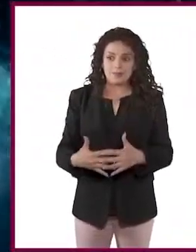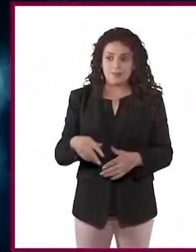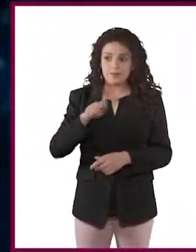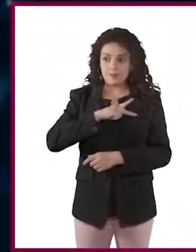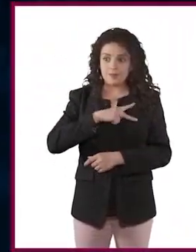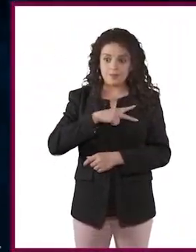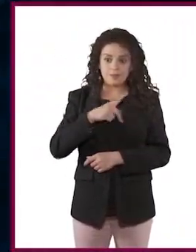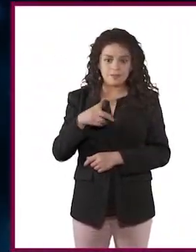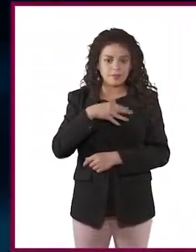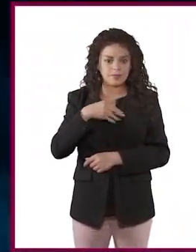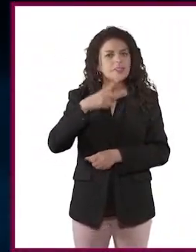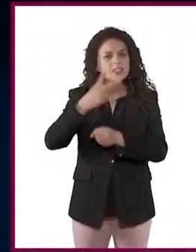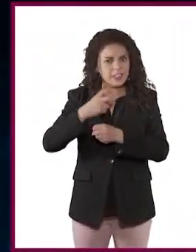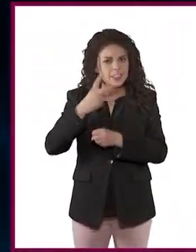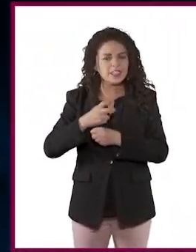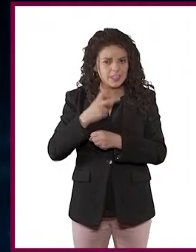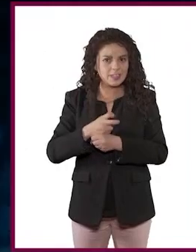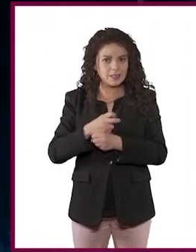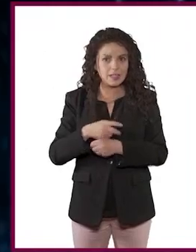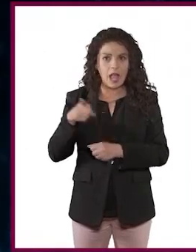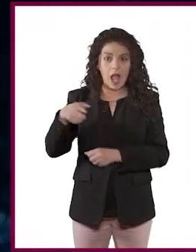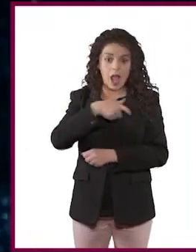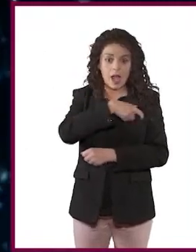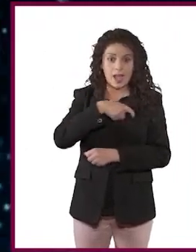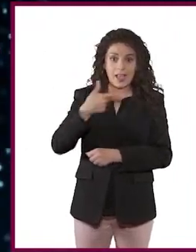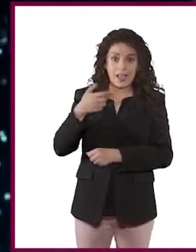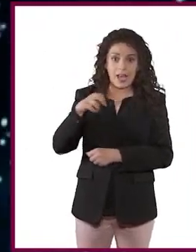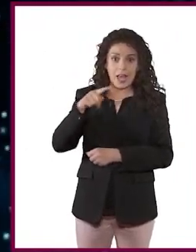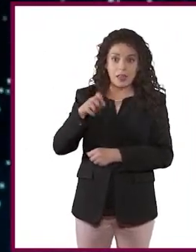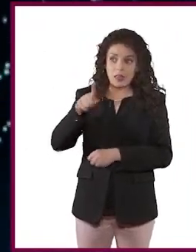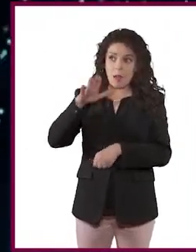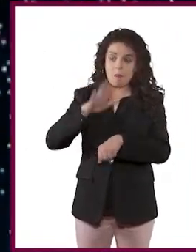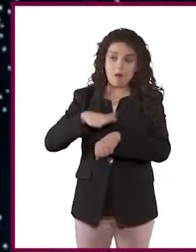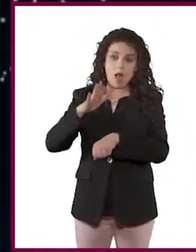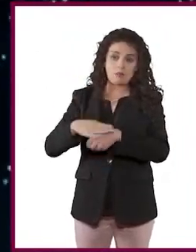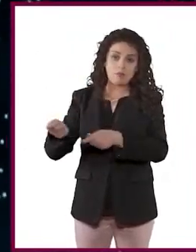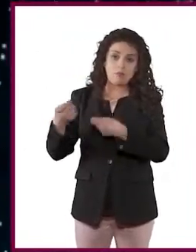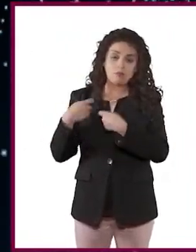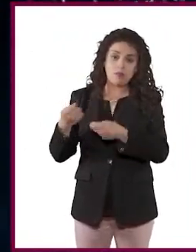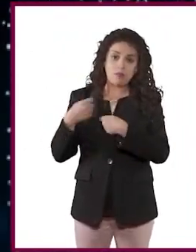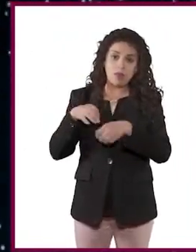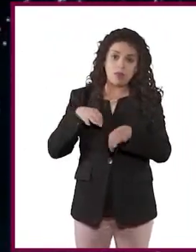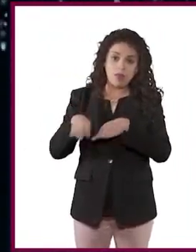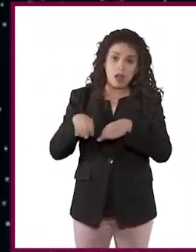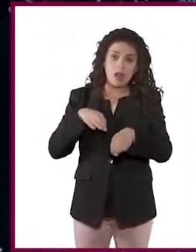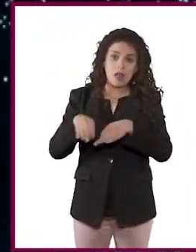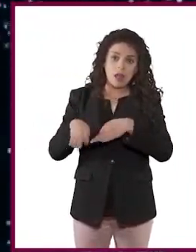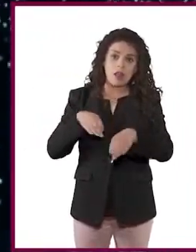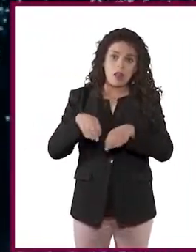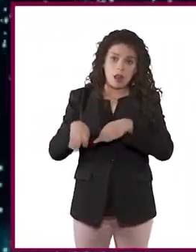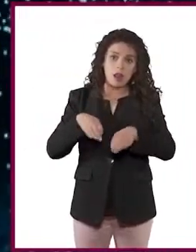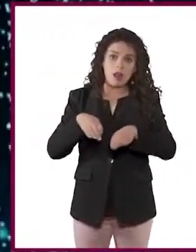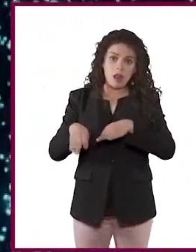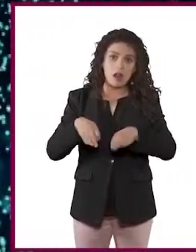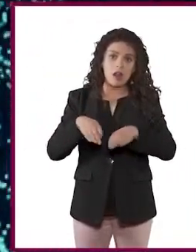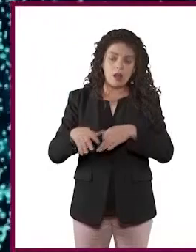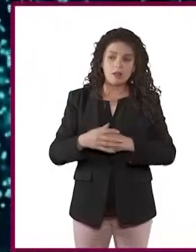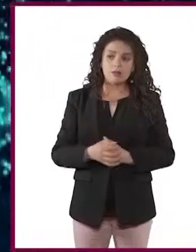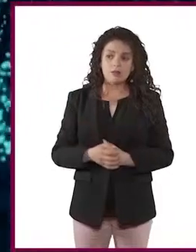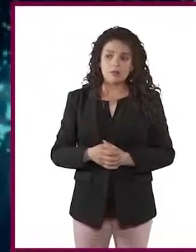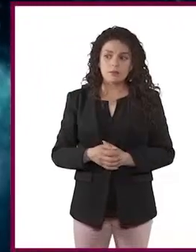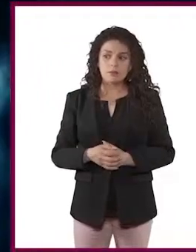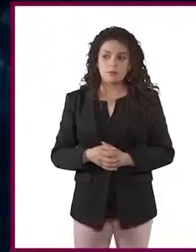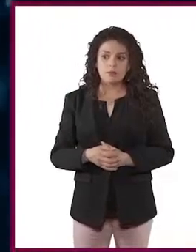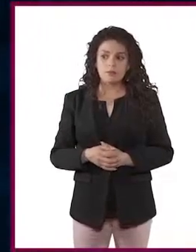mi segundo hijo. Como que el gerente me empezó a cargar un poco la mano. De hecho, antes de que se